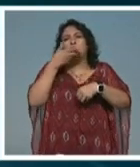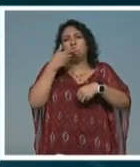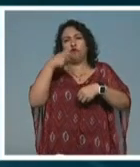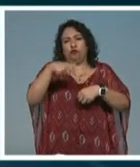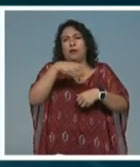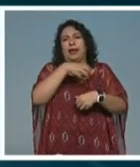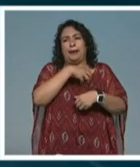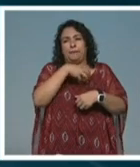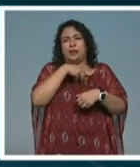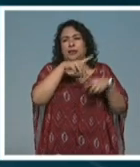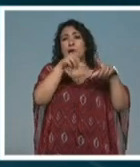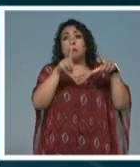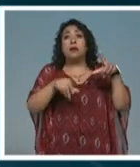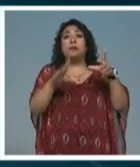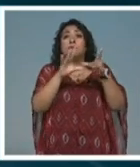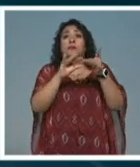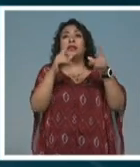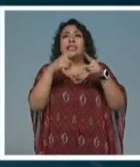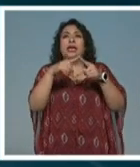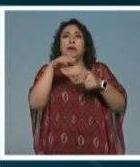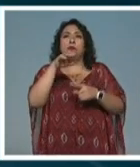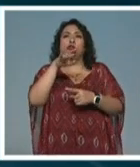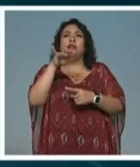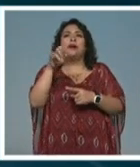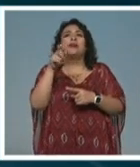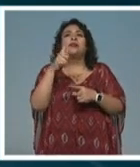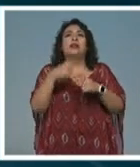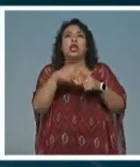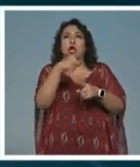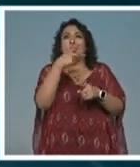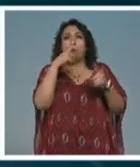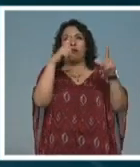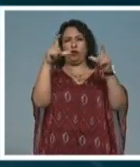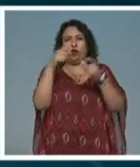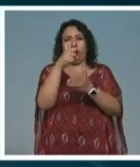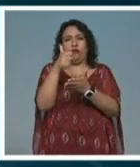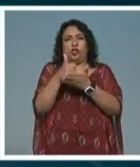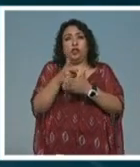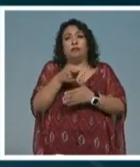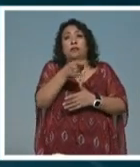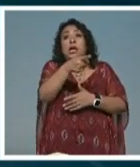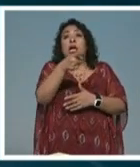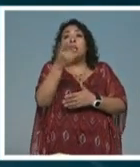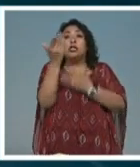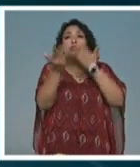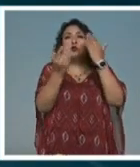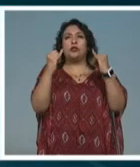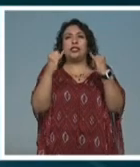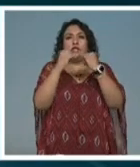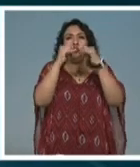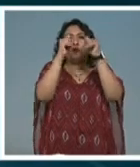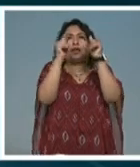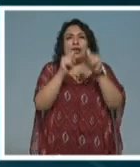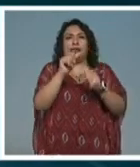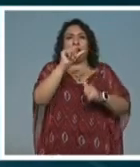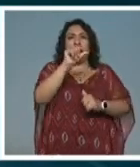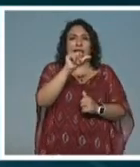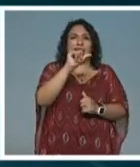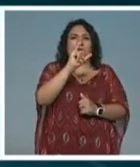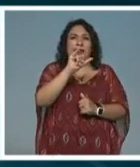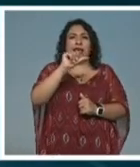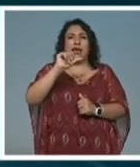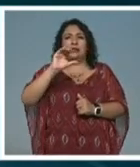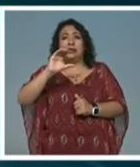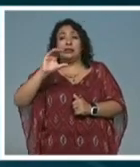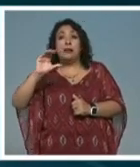país. Descrito por el cronista Carlos Monsiváis como el fotógrafo de la ciudad, estudió en el Instituto de Artes y Ciencias Cinematográficas,